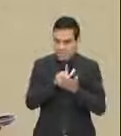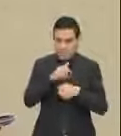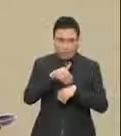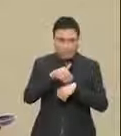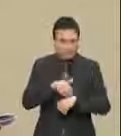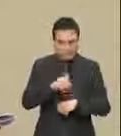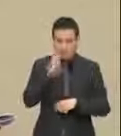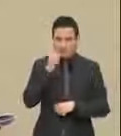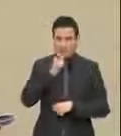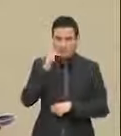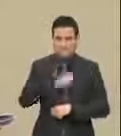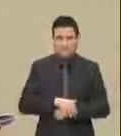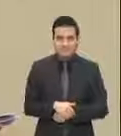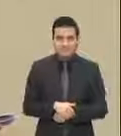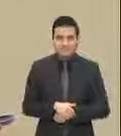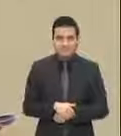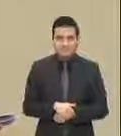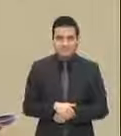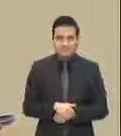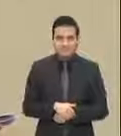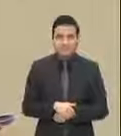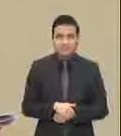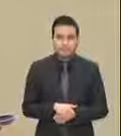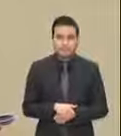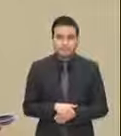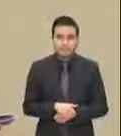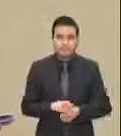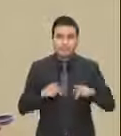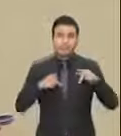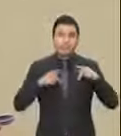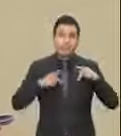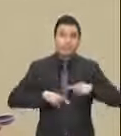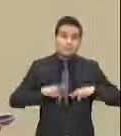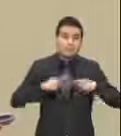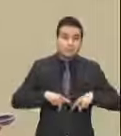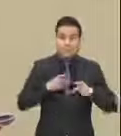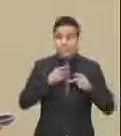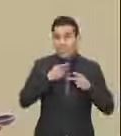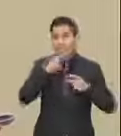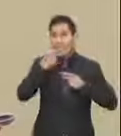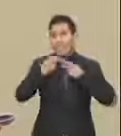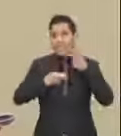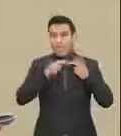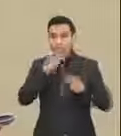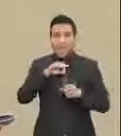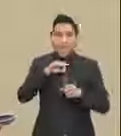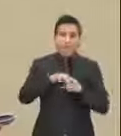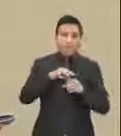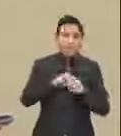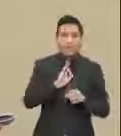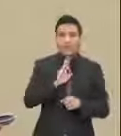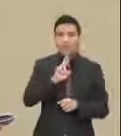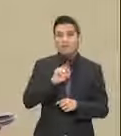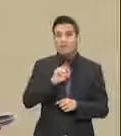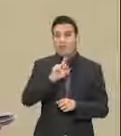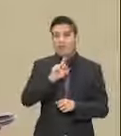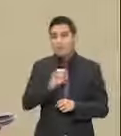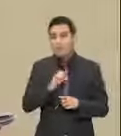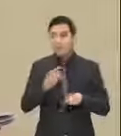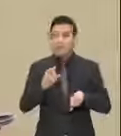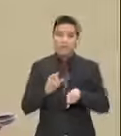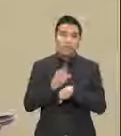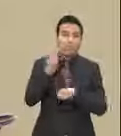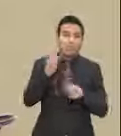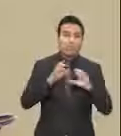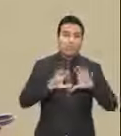definitivo quien sea que hable de fraude o pretenda hacerlo o de decisiones sesgadas por parte esta